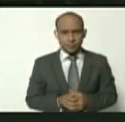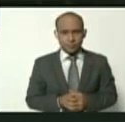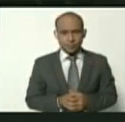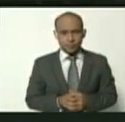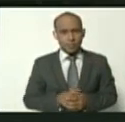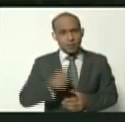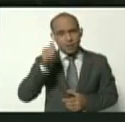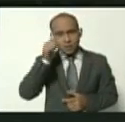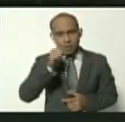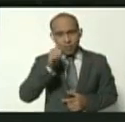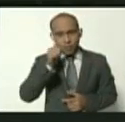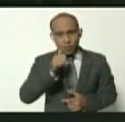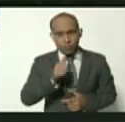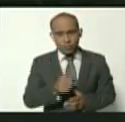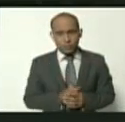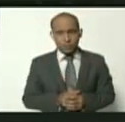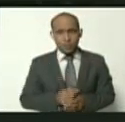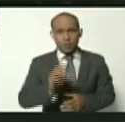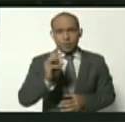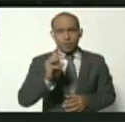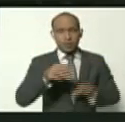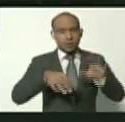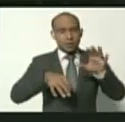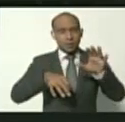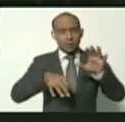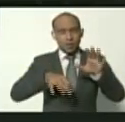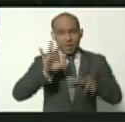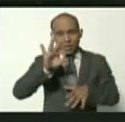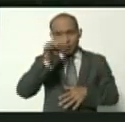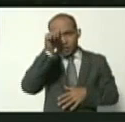El sábado 13 y el domingo 15